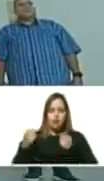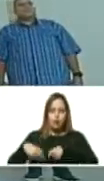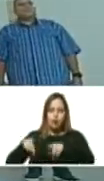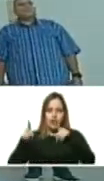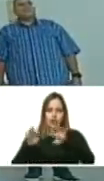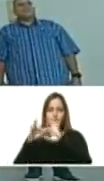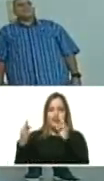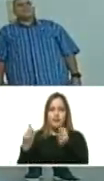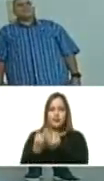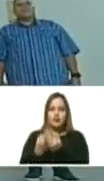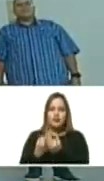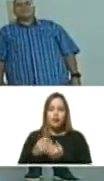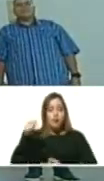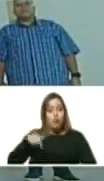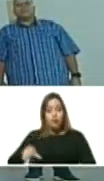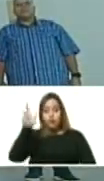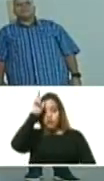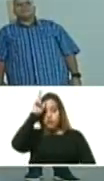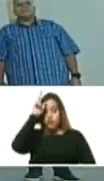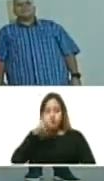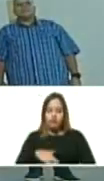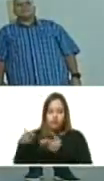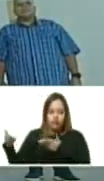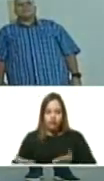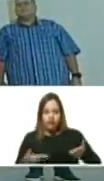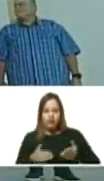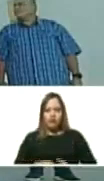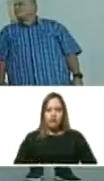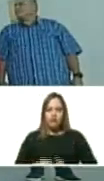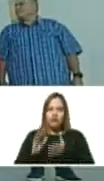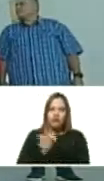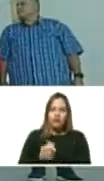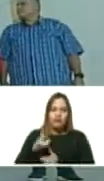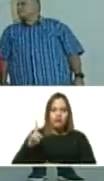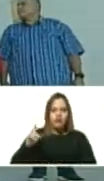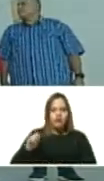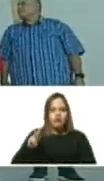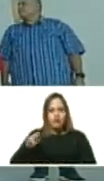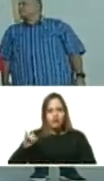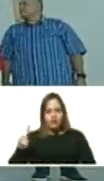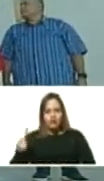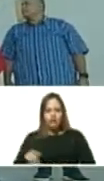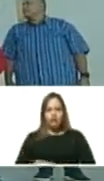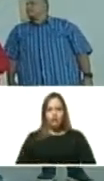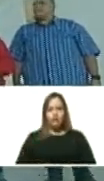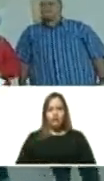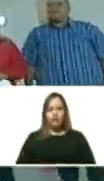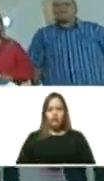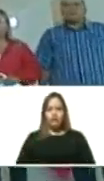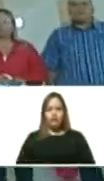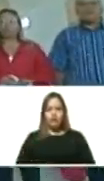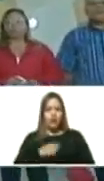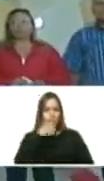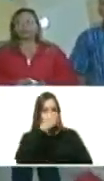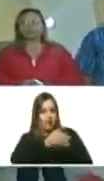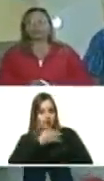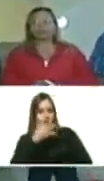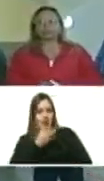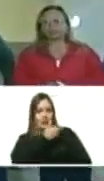la familia que hoy desde el Estado Falcón recibimos. El compañero David, presidente Nicolás Maduro. Muy buenas tardes,